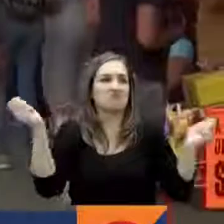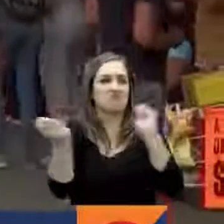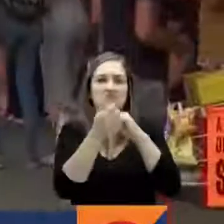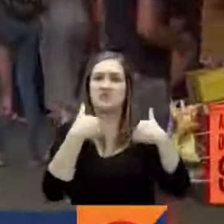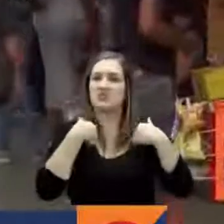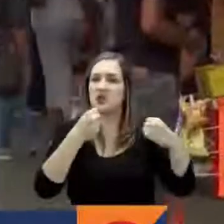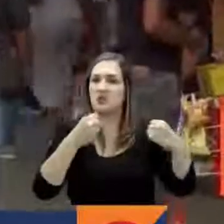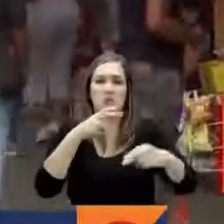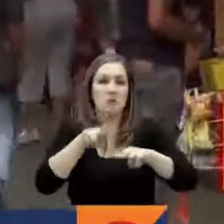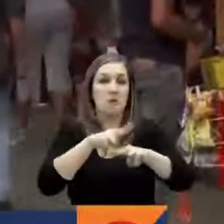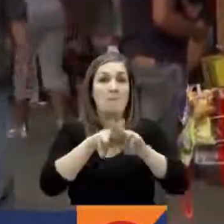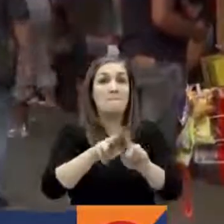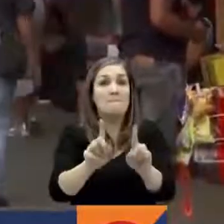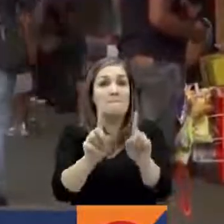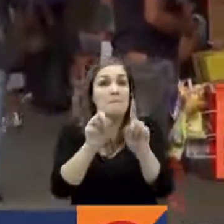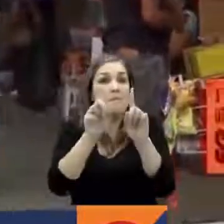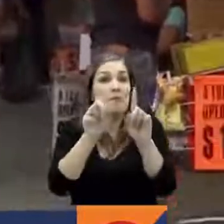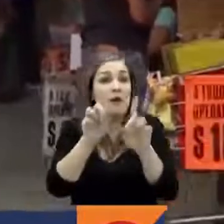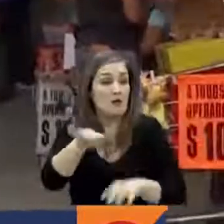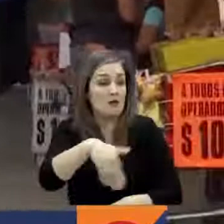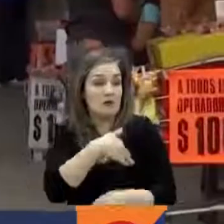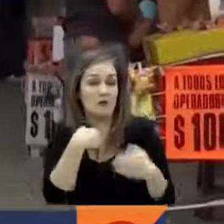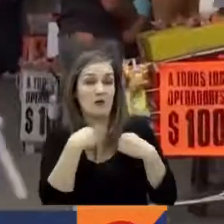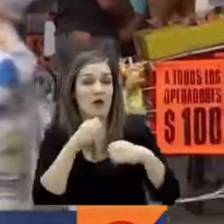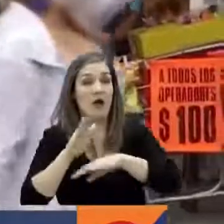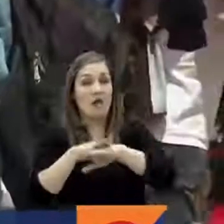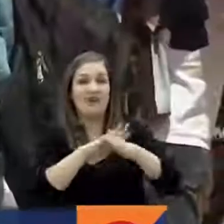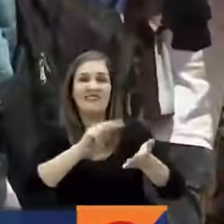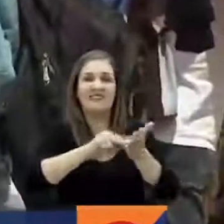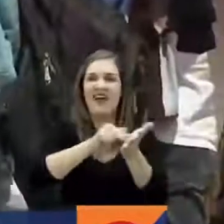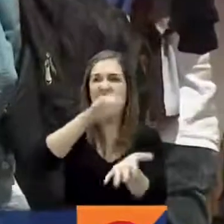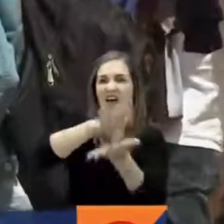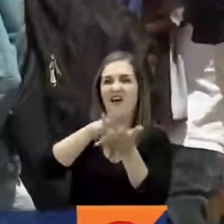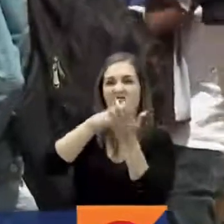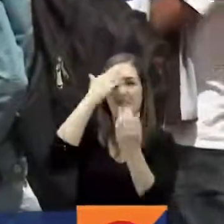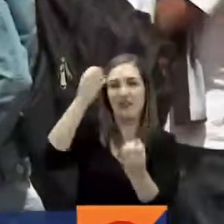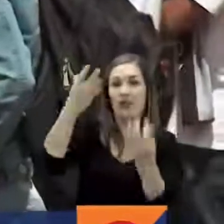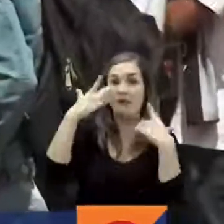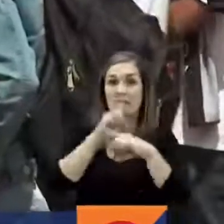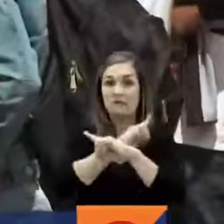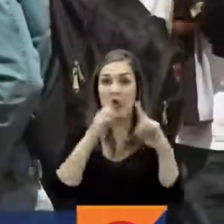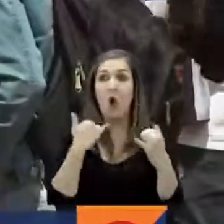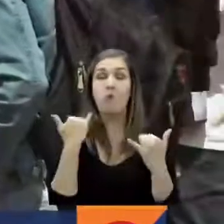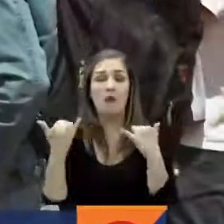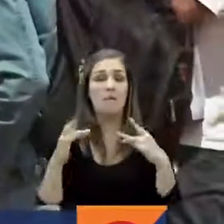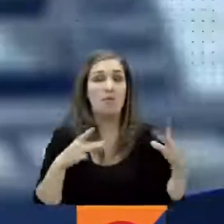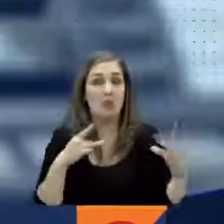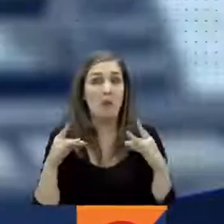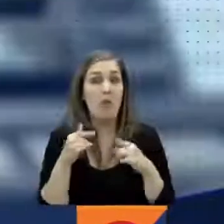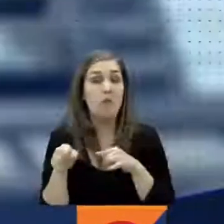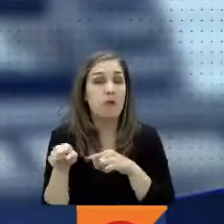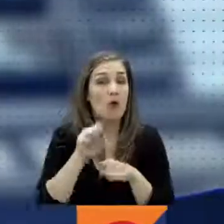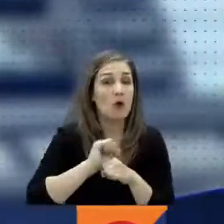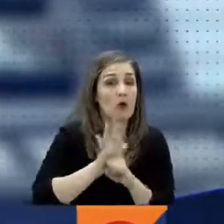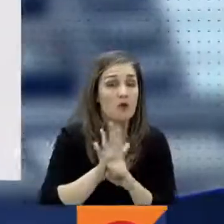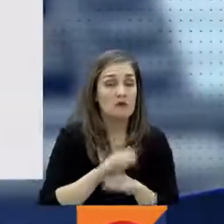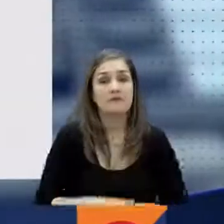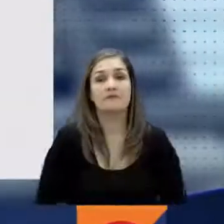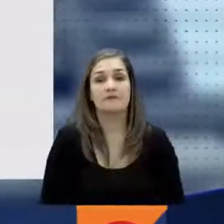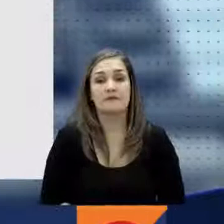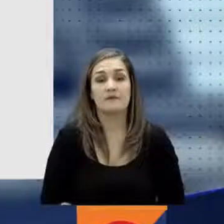salud. Sin embargo, el ministerio reiteró que no hay que bajar la guardia, ya que siguen incrementando los contagios por COVID-19. La